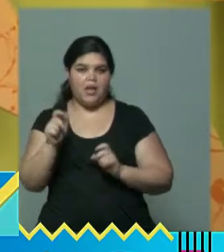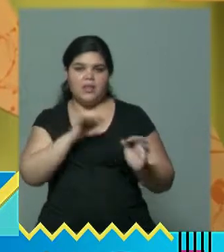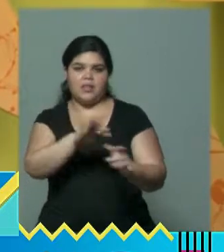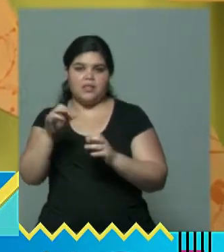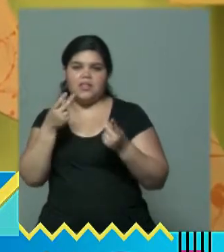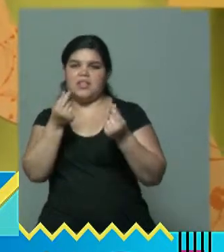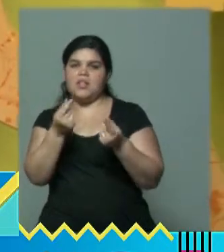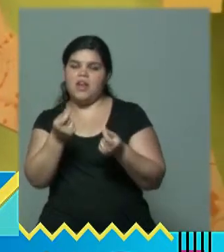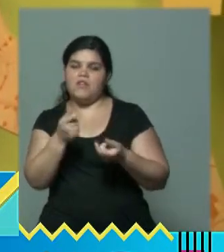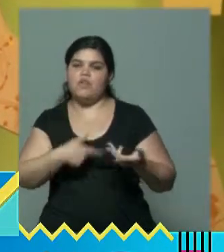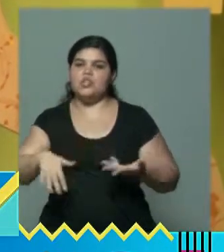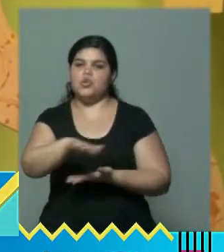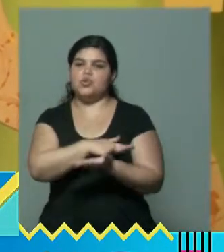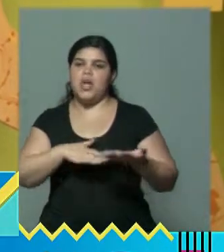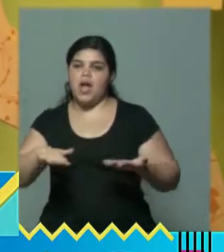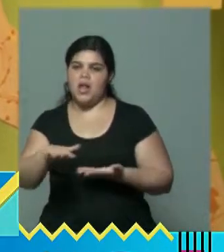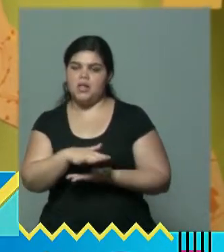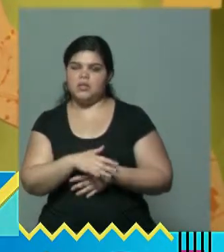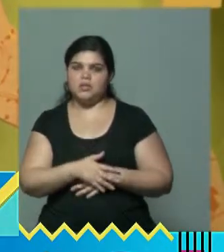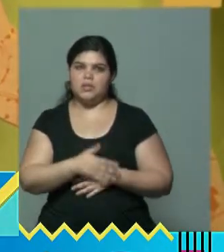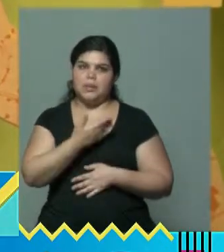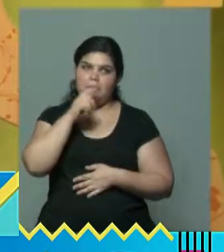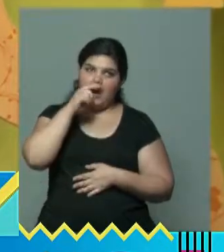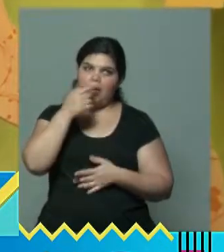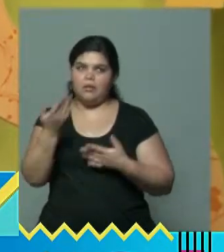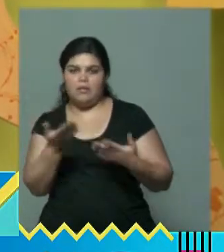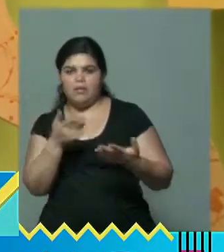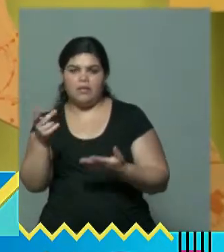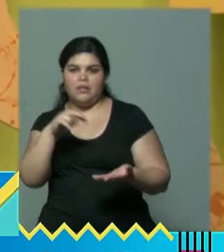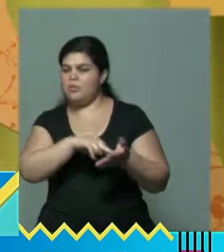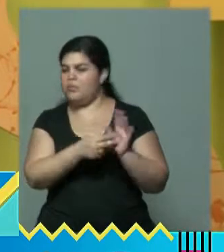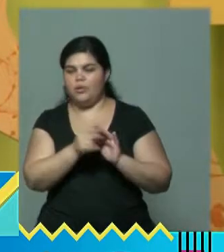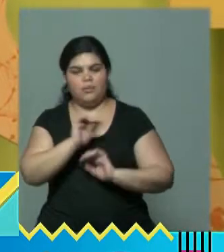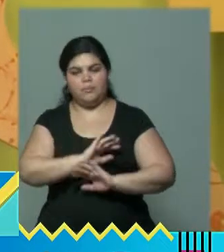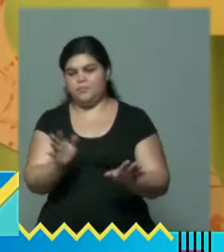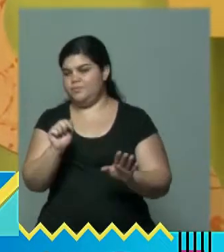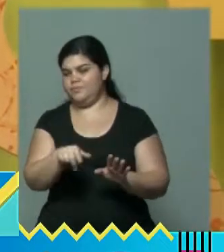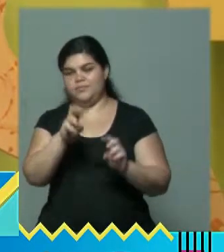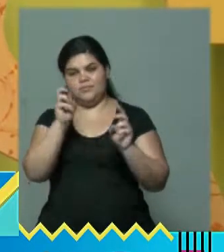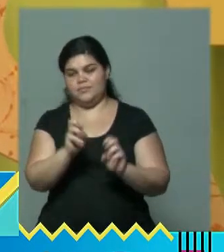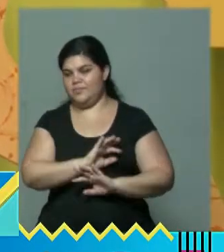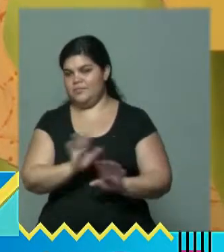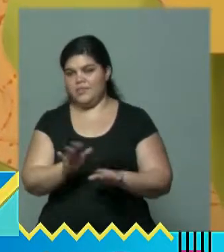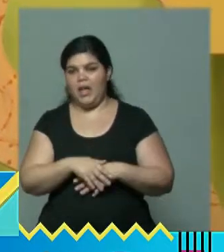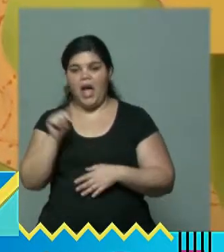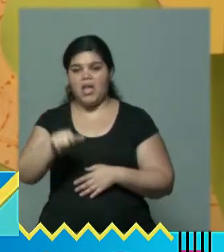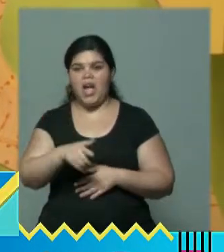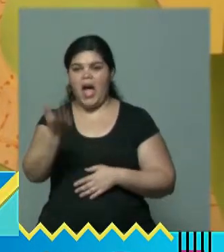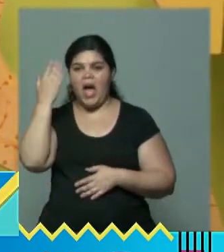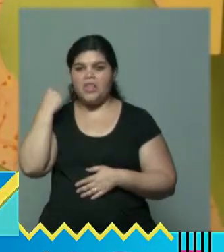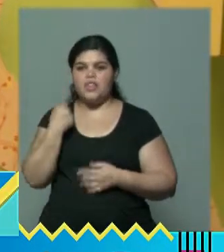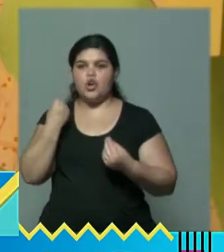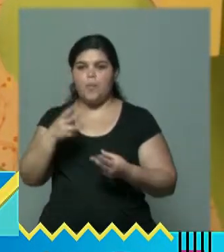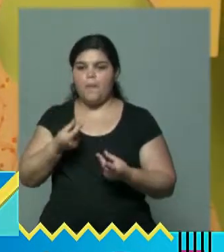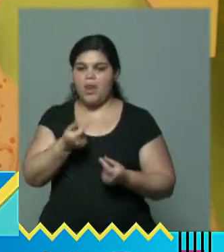tarifa social, que es mira, hay un tema complicado. La filosofía que teníamos antes del gobierno era subsidiar a todo por igual. Y